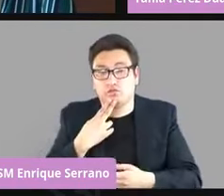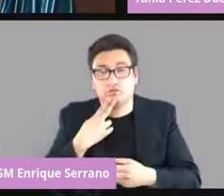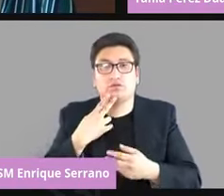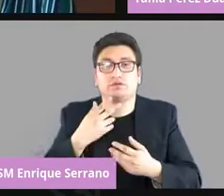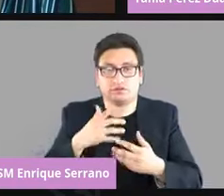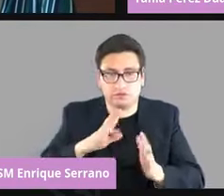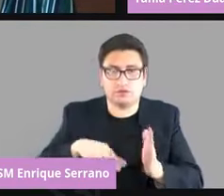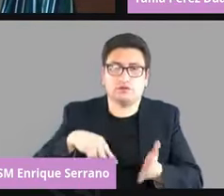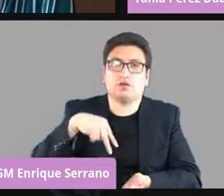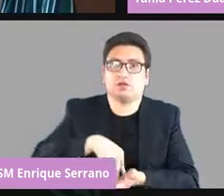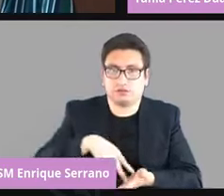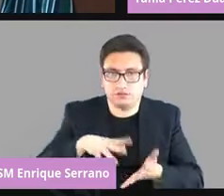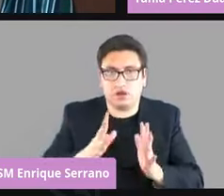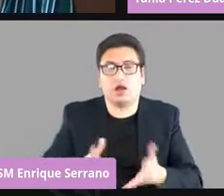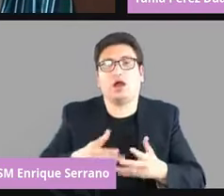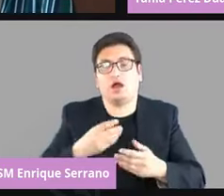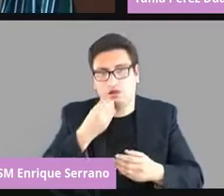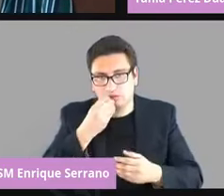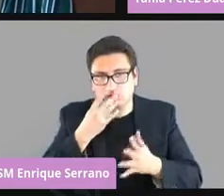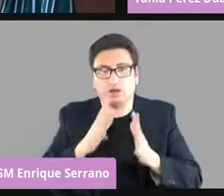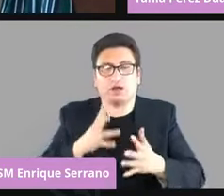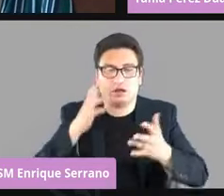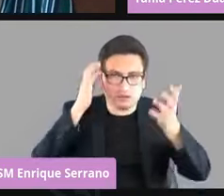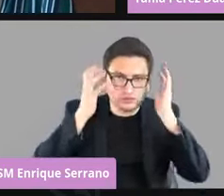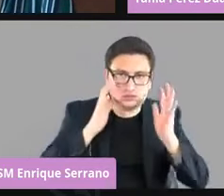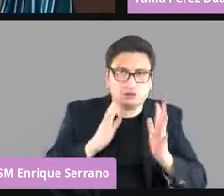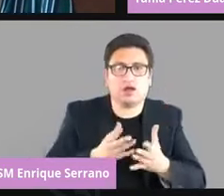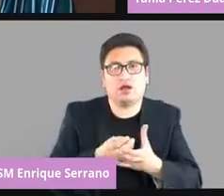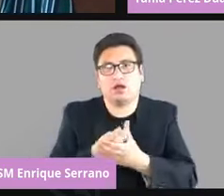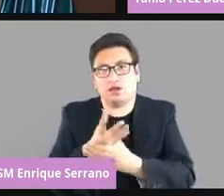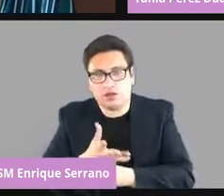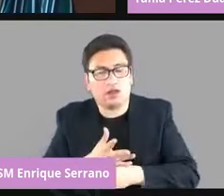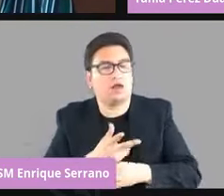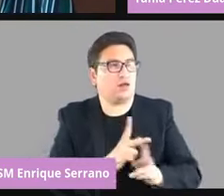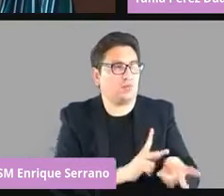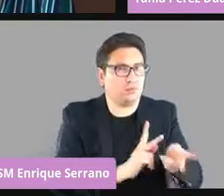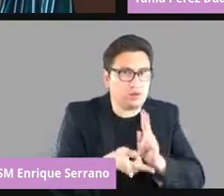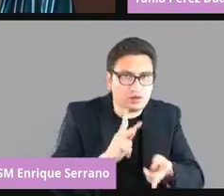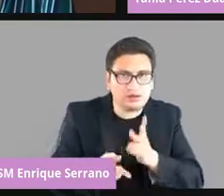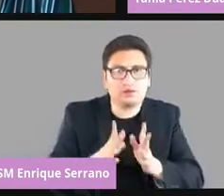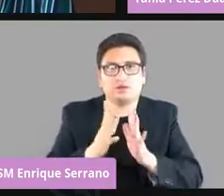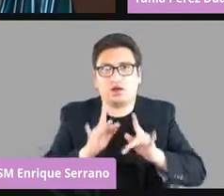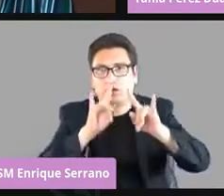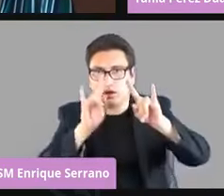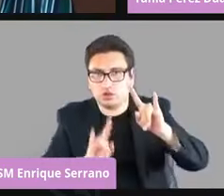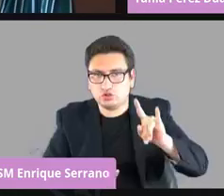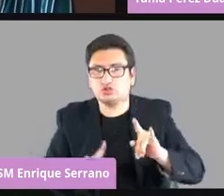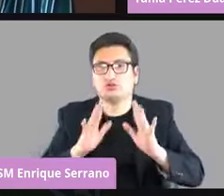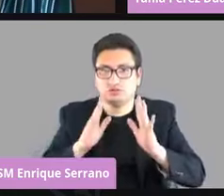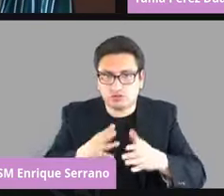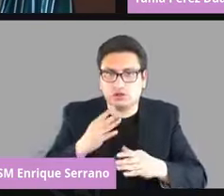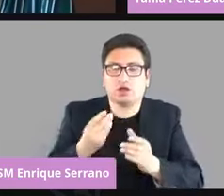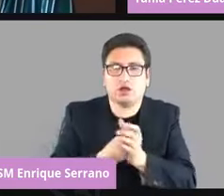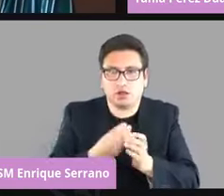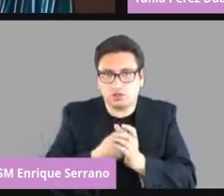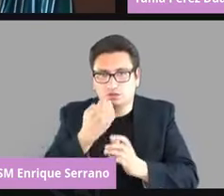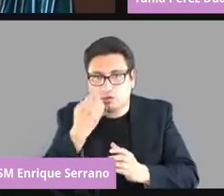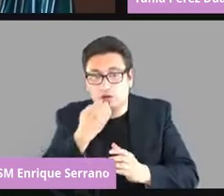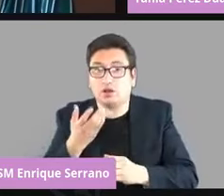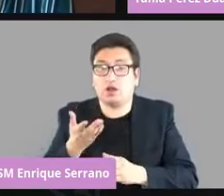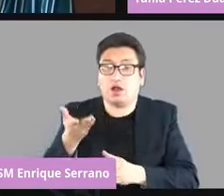baña, ya come, ya al menos sale, platica, ya se metió a su clase de Zoom, ya tomó café, antes